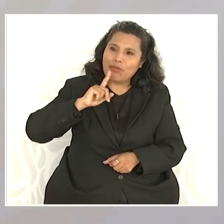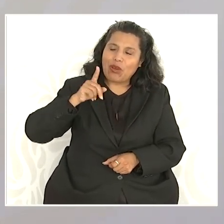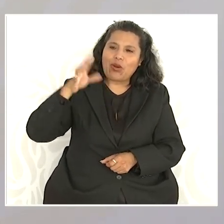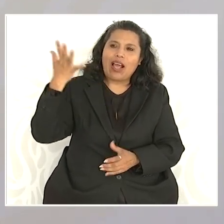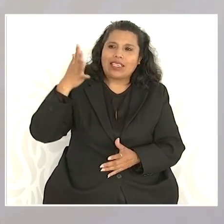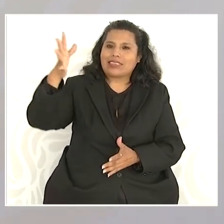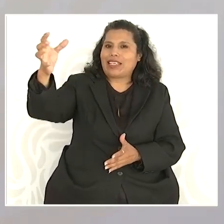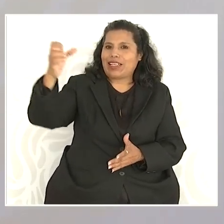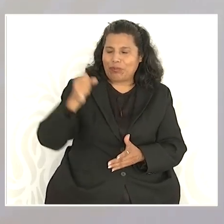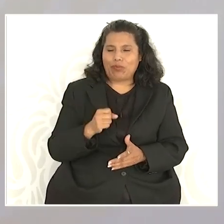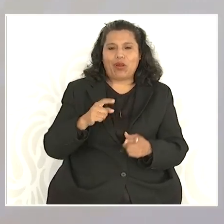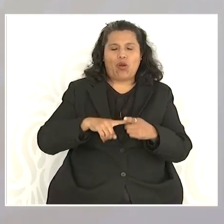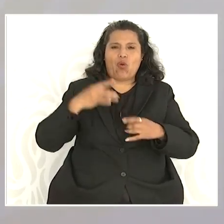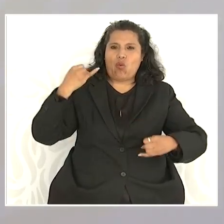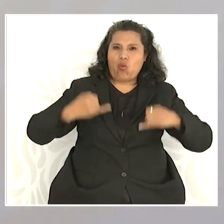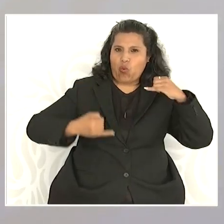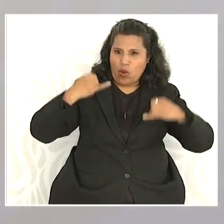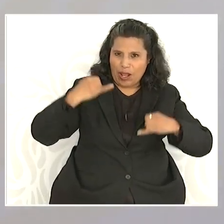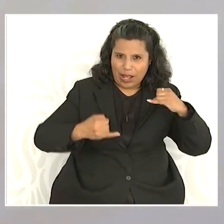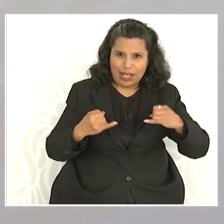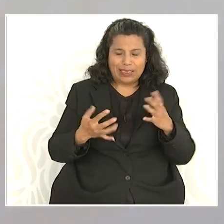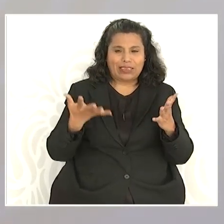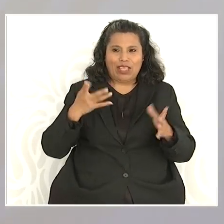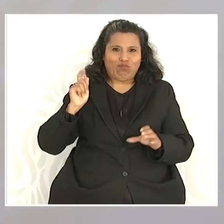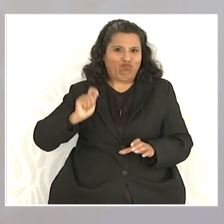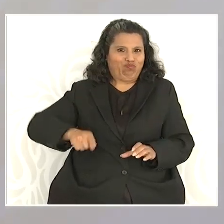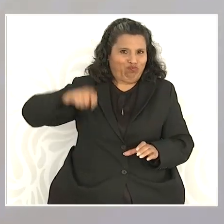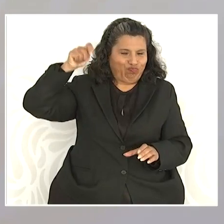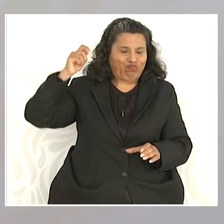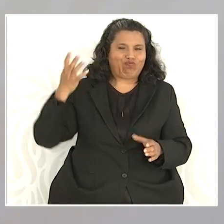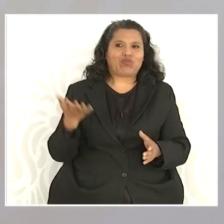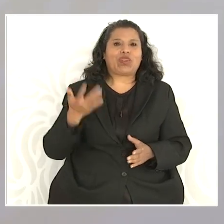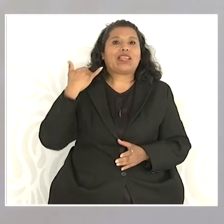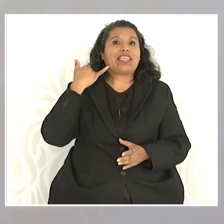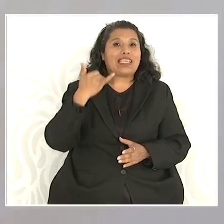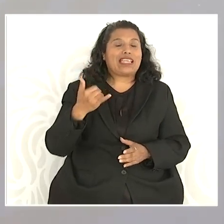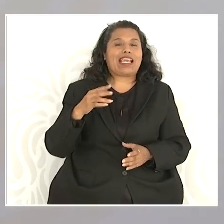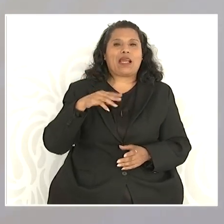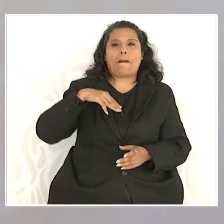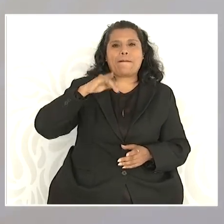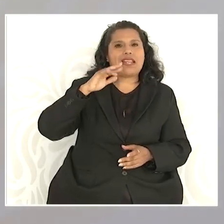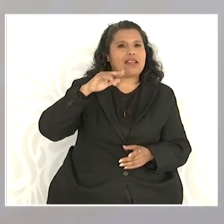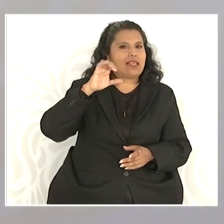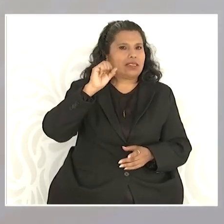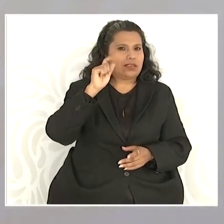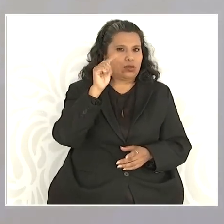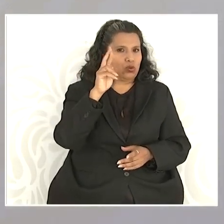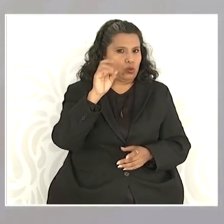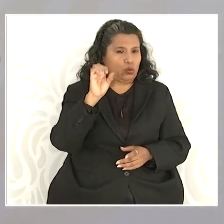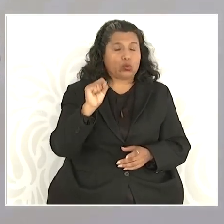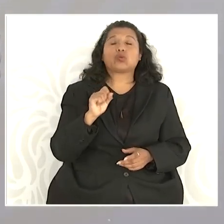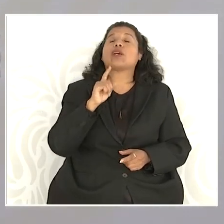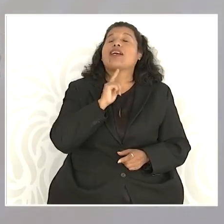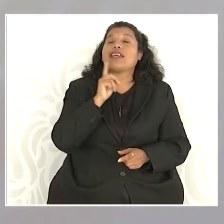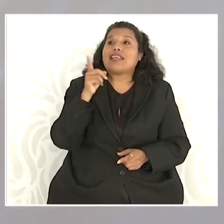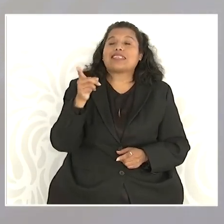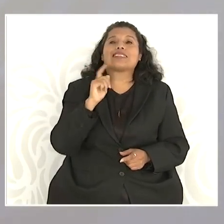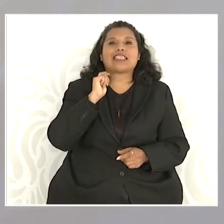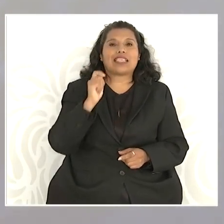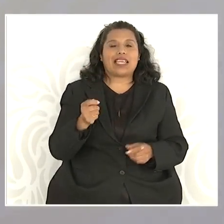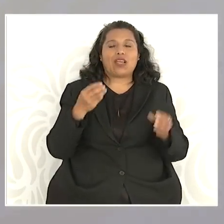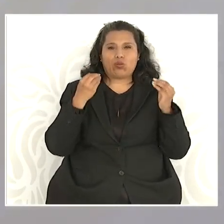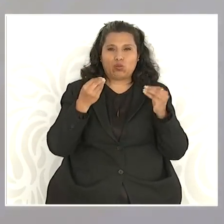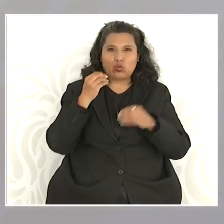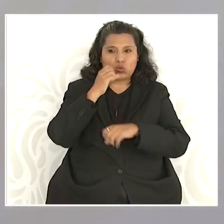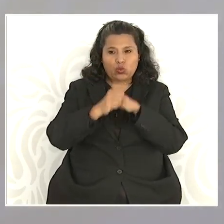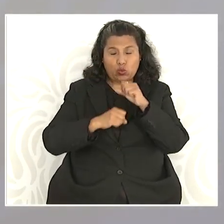que son los jueces, los magistrados, las y los ministros, se dedicaron durante